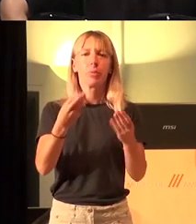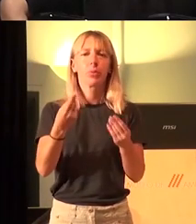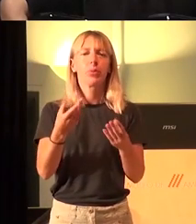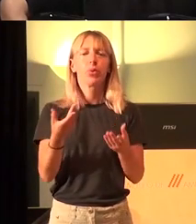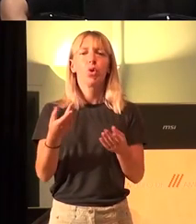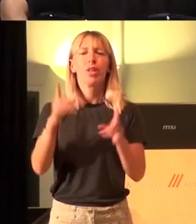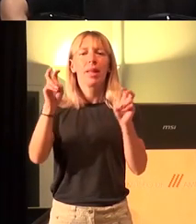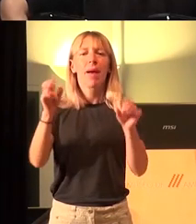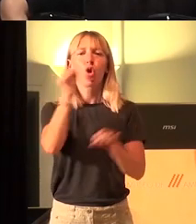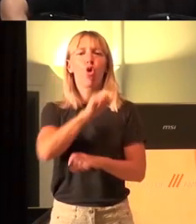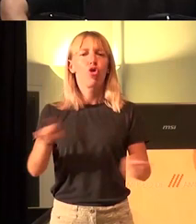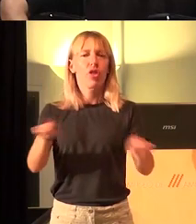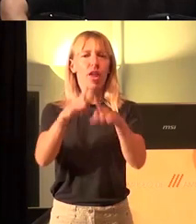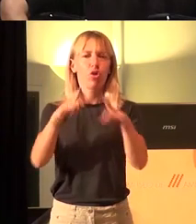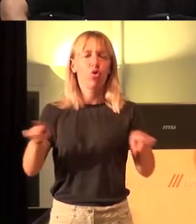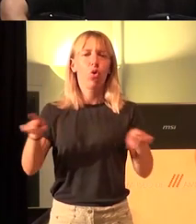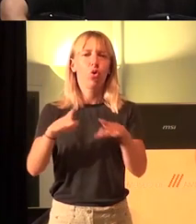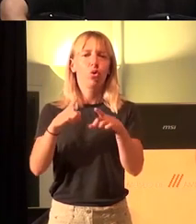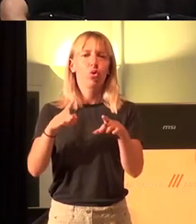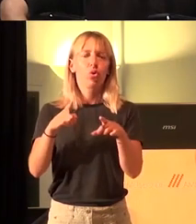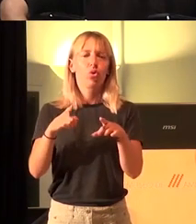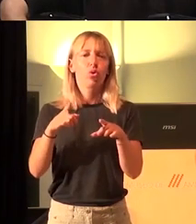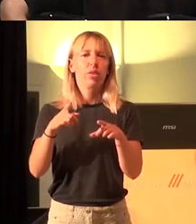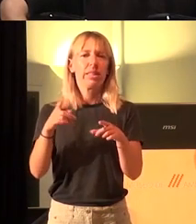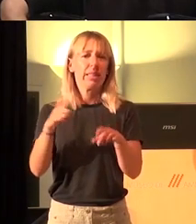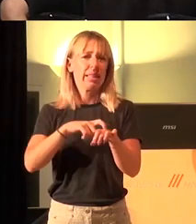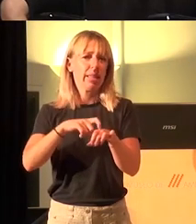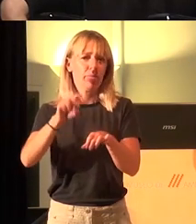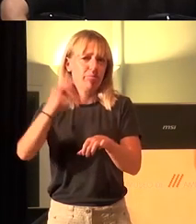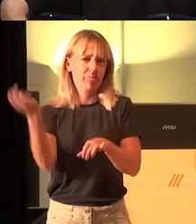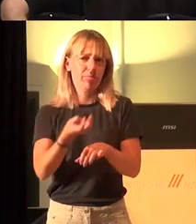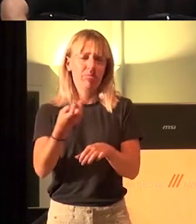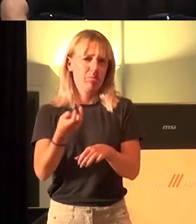de conciertos de todo tipo,